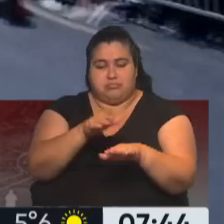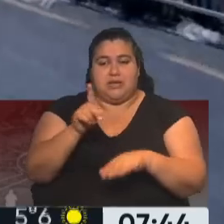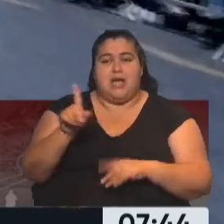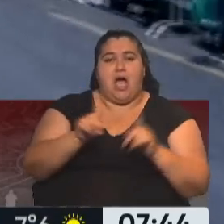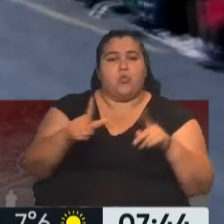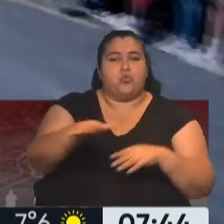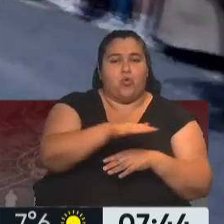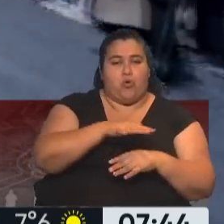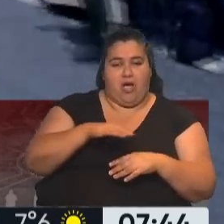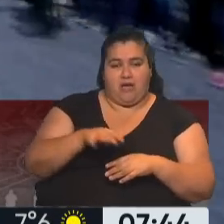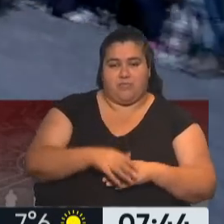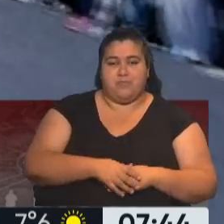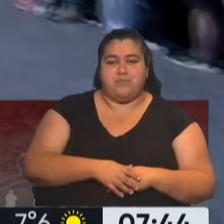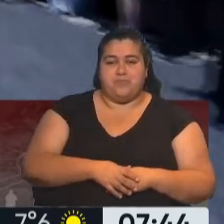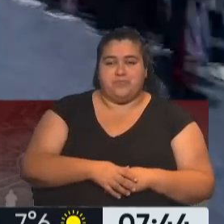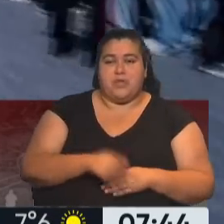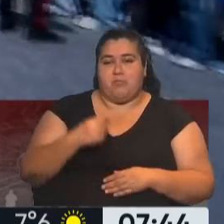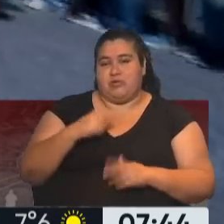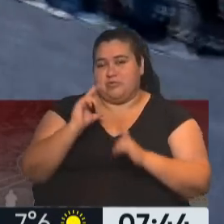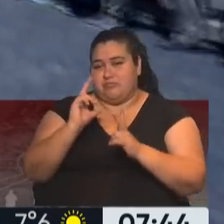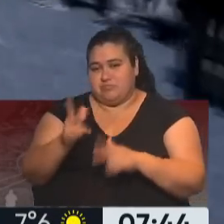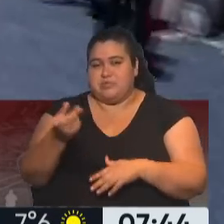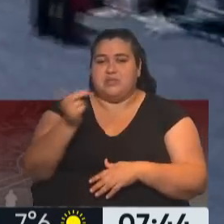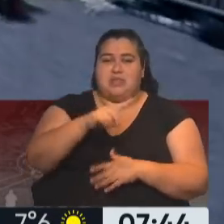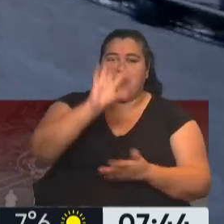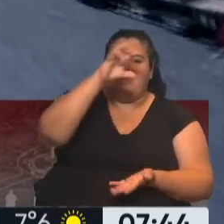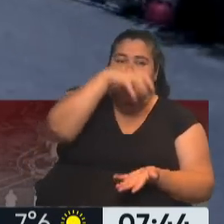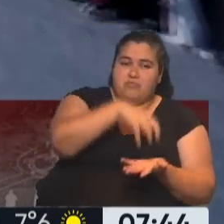veía justo el monumento Vittorio Emanuele, por eso lo mencioné, ahí está el Foro Romano.